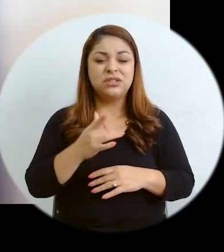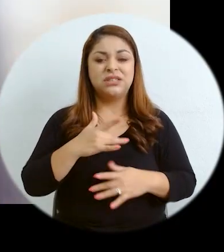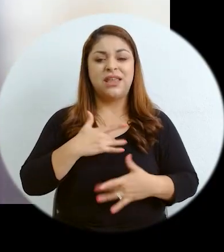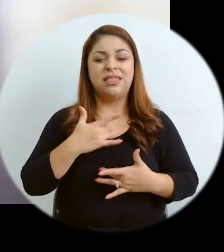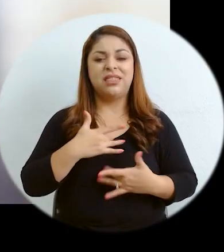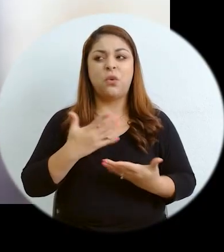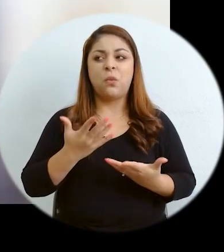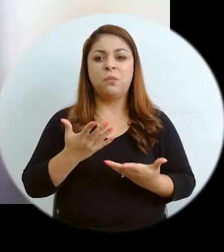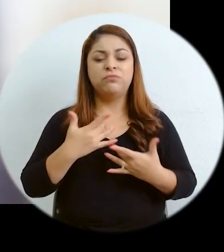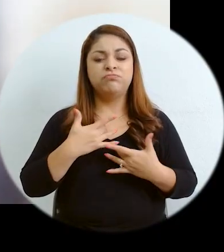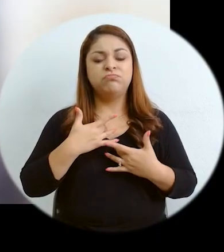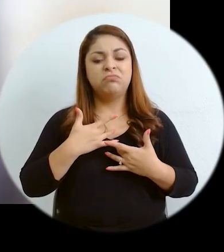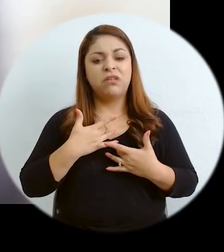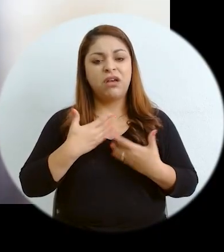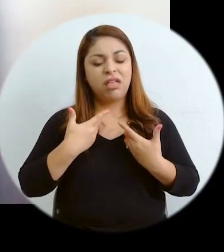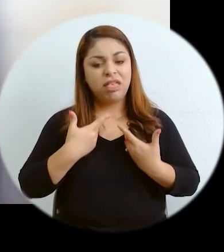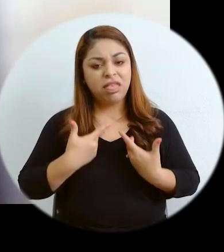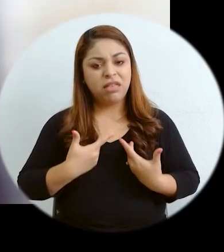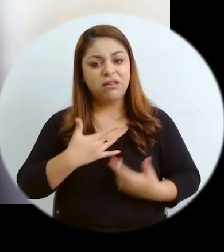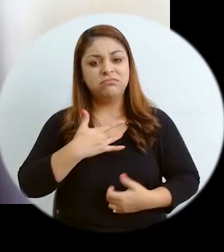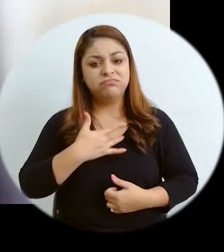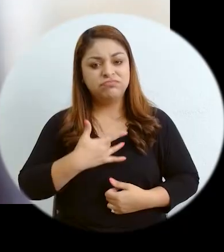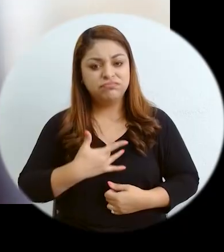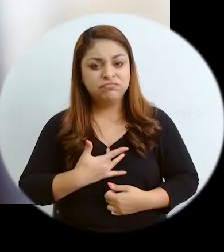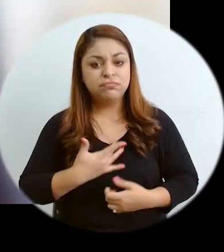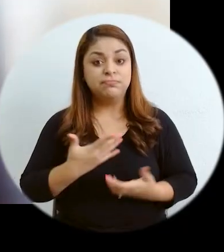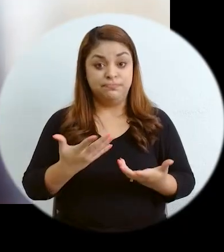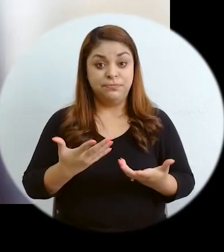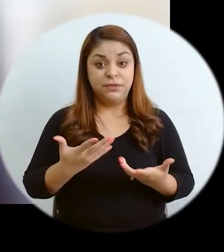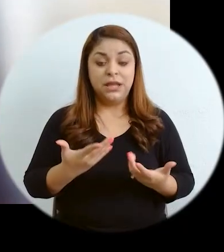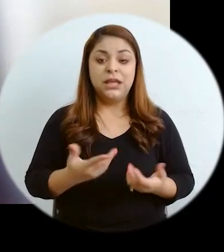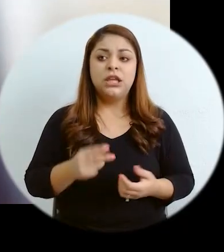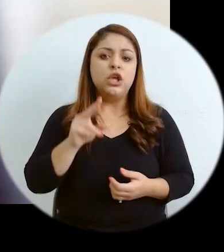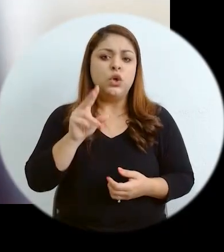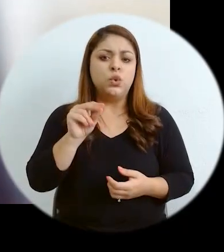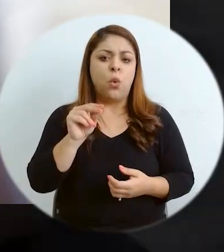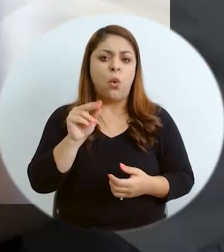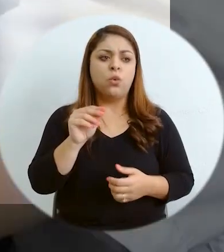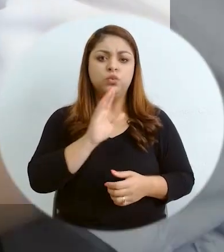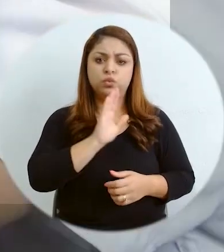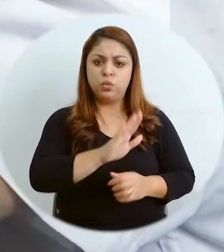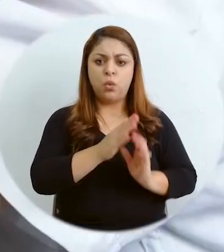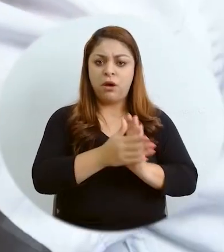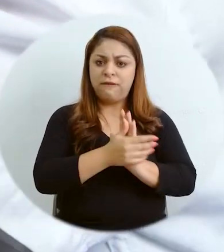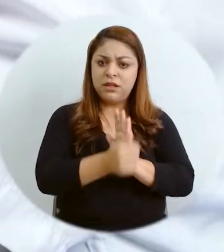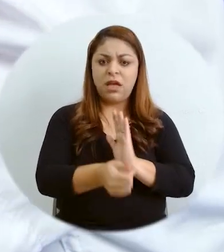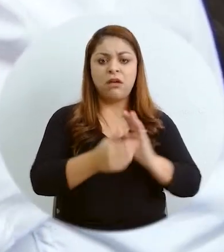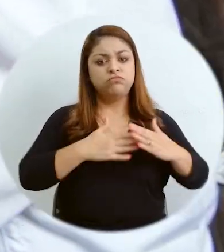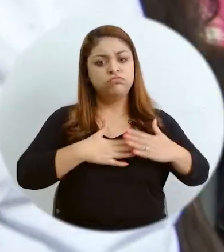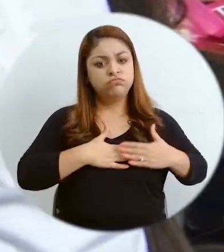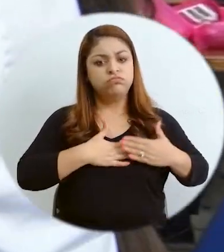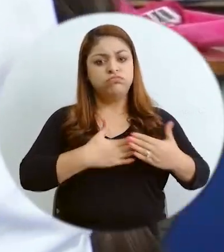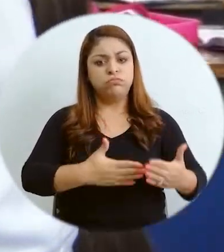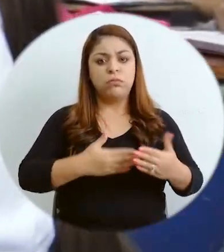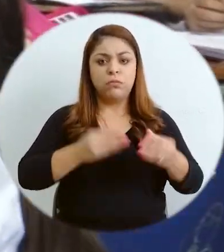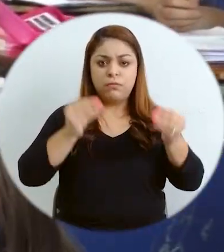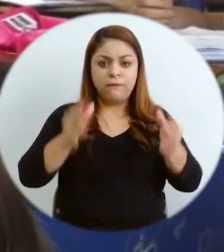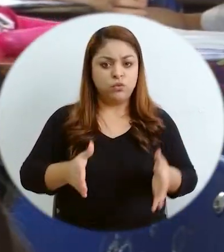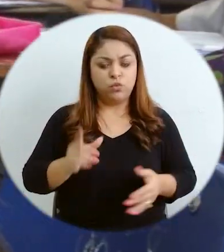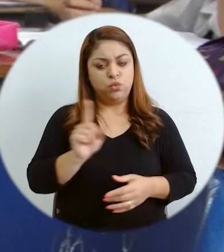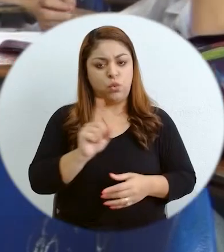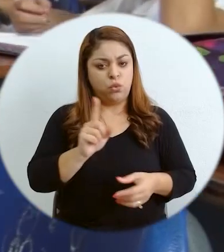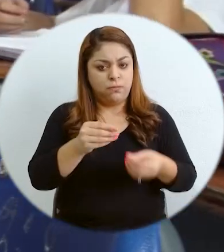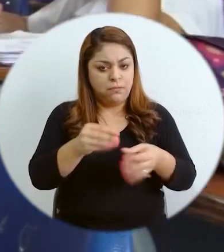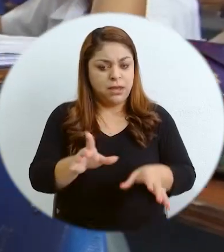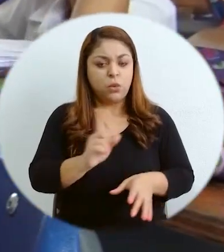mismos hayan como decaído y se haya perdido, no tal vez la vocación de ser docentes, porque la vocación de ser docentes